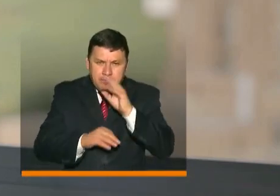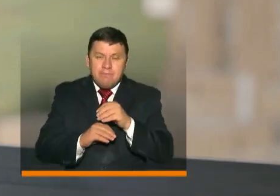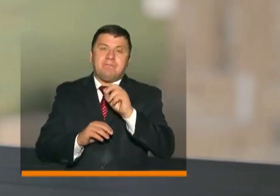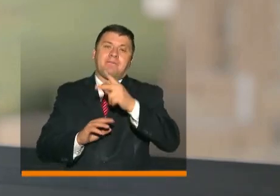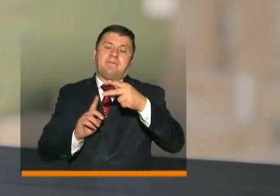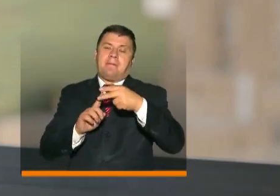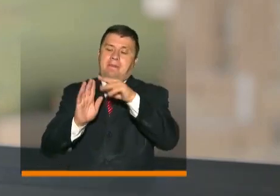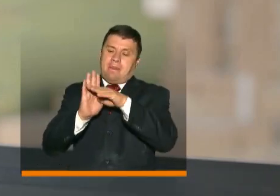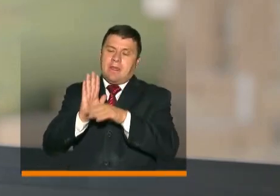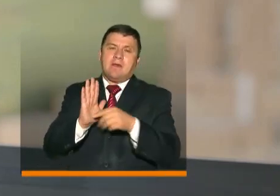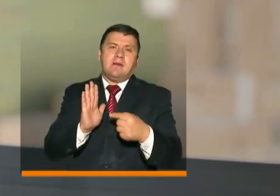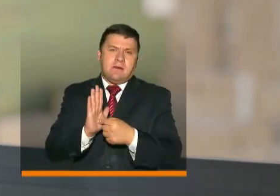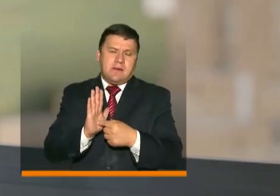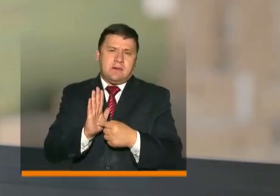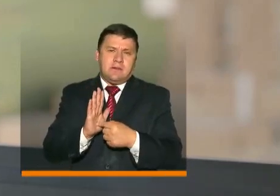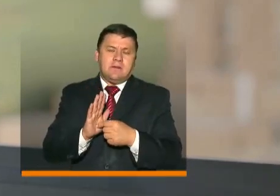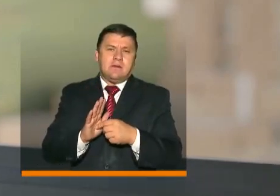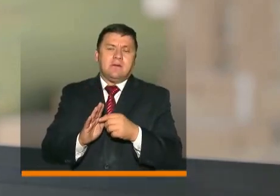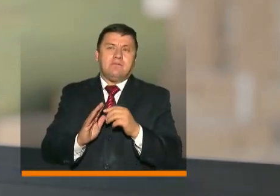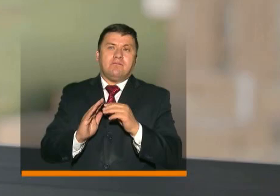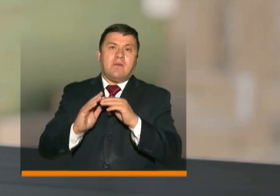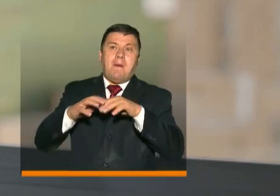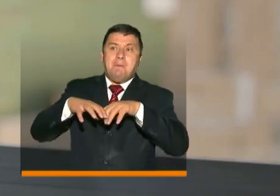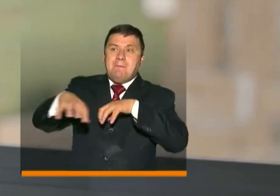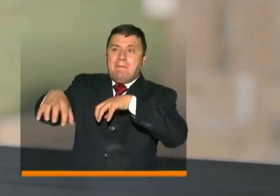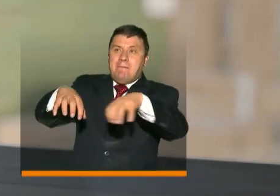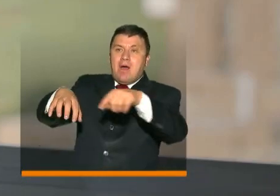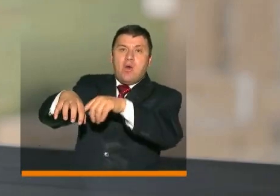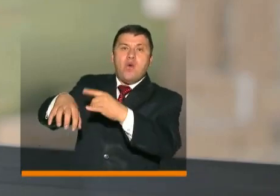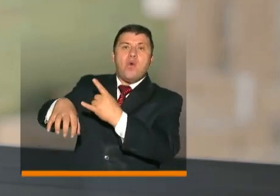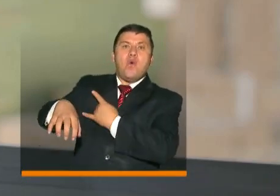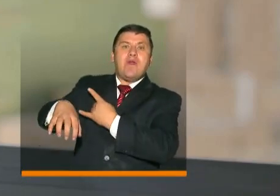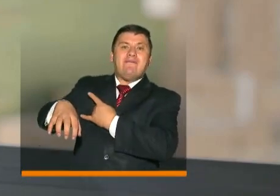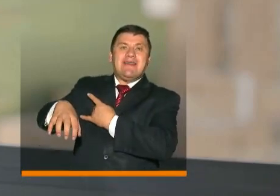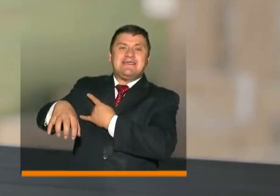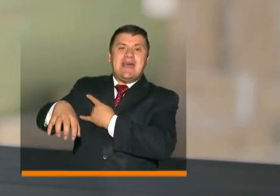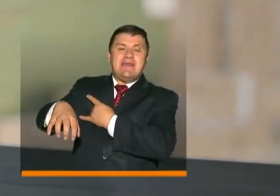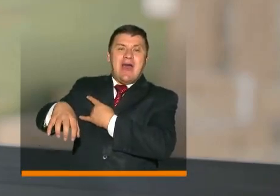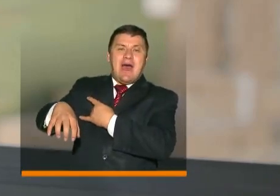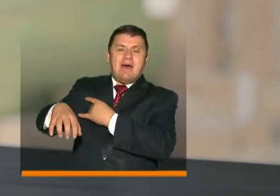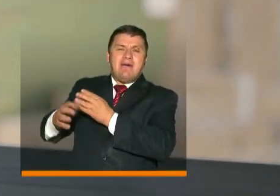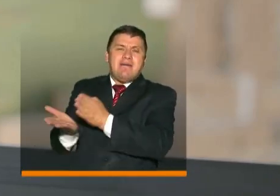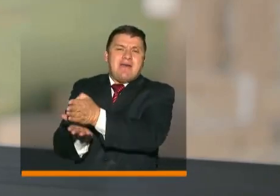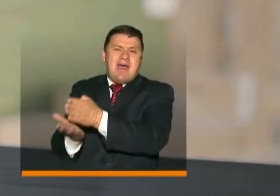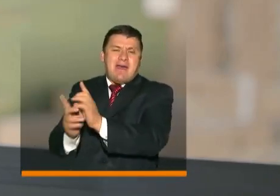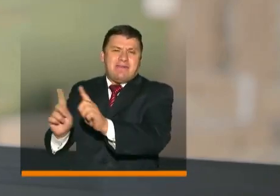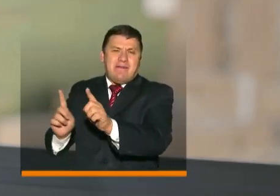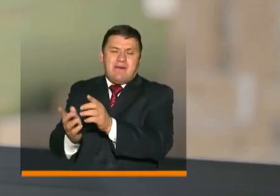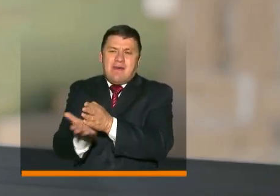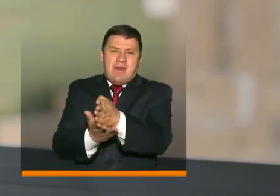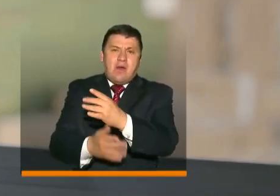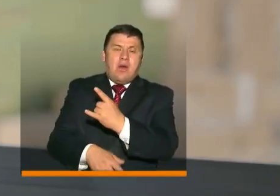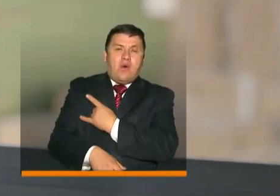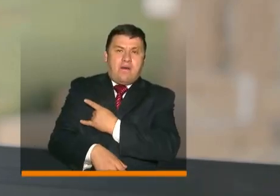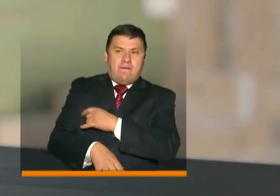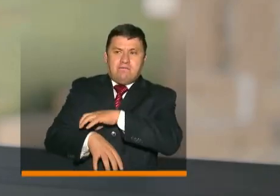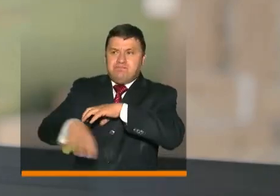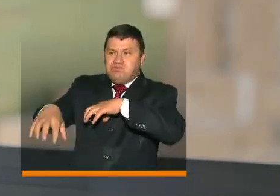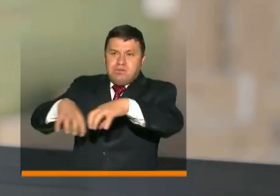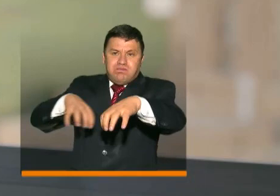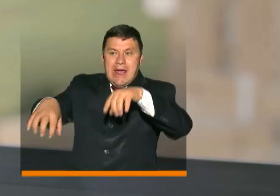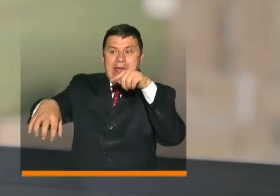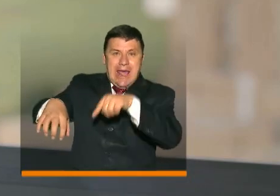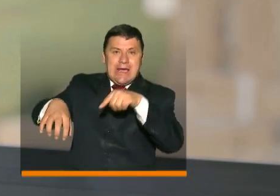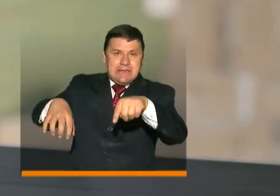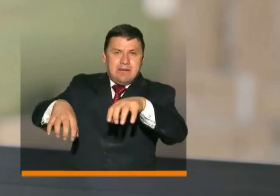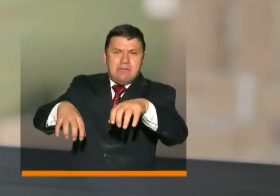medidas de pico y facultad, donde distribuimos las facultades en diferentes momentos para no congestionar